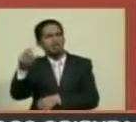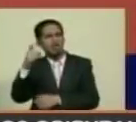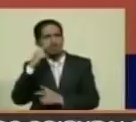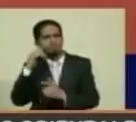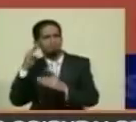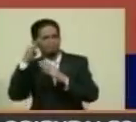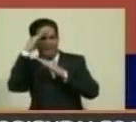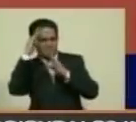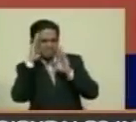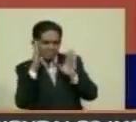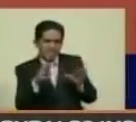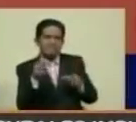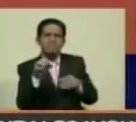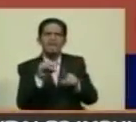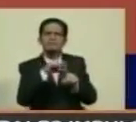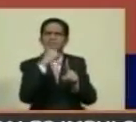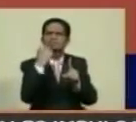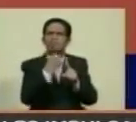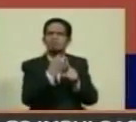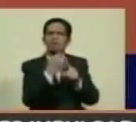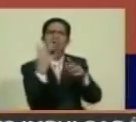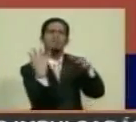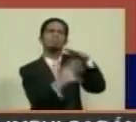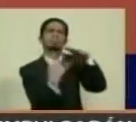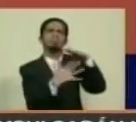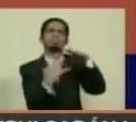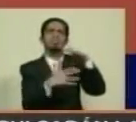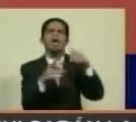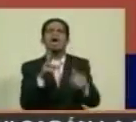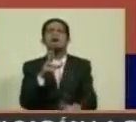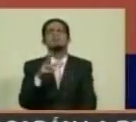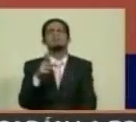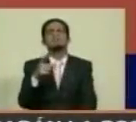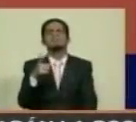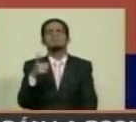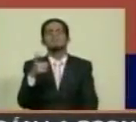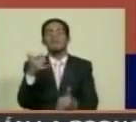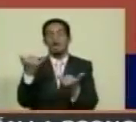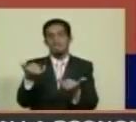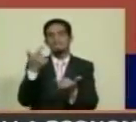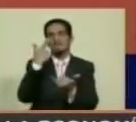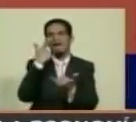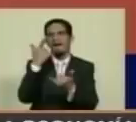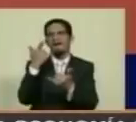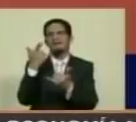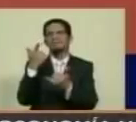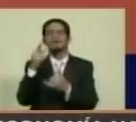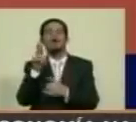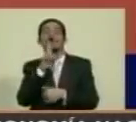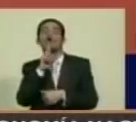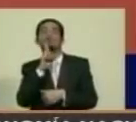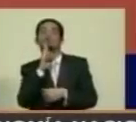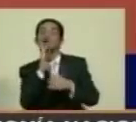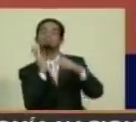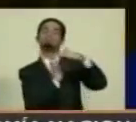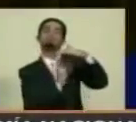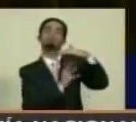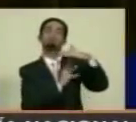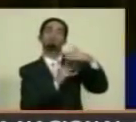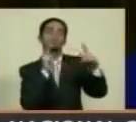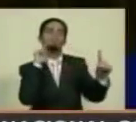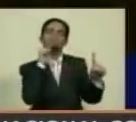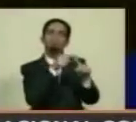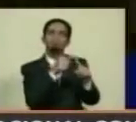atendiendo la situación de la llamada caravana que va desde Honduras hacia los Estados Unidos de Norteamérica.